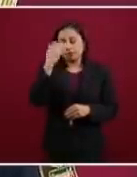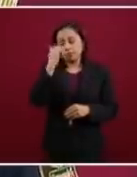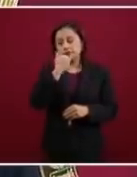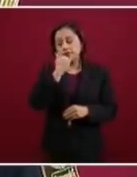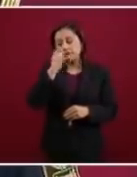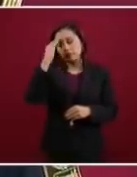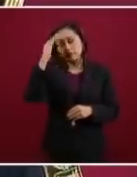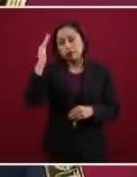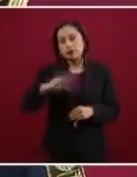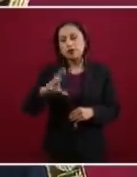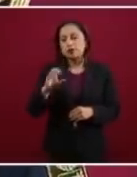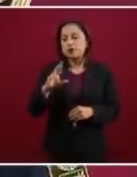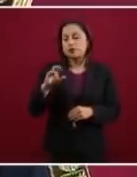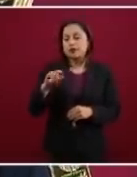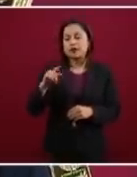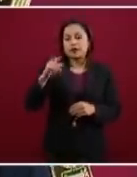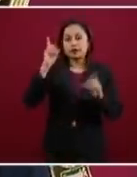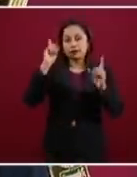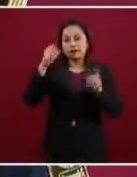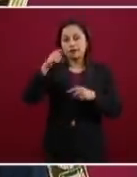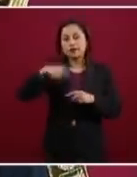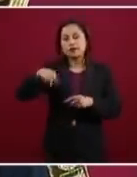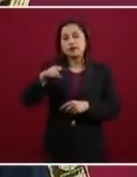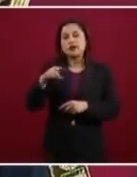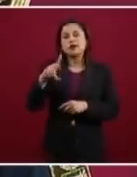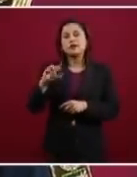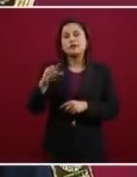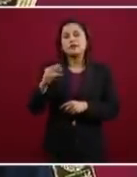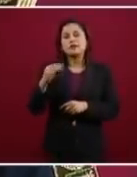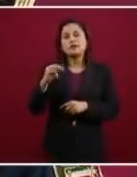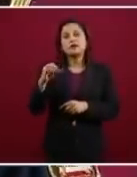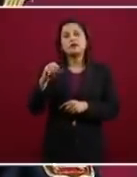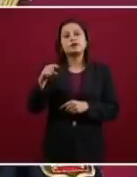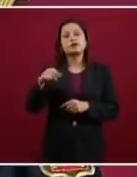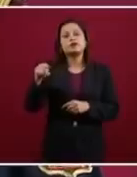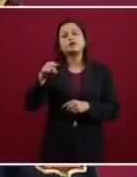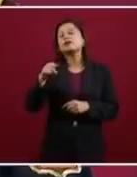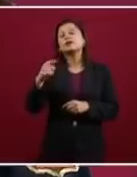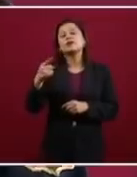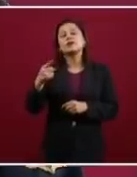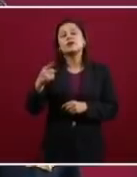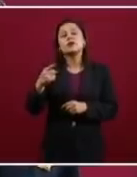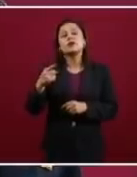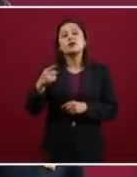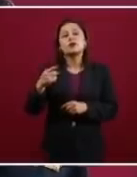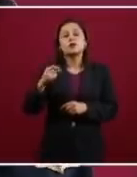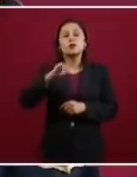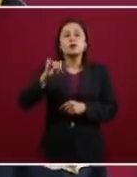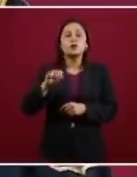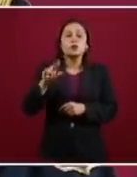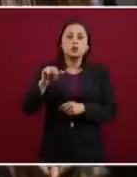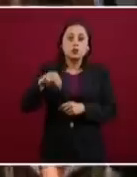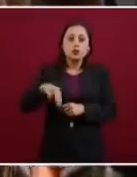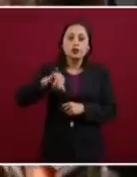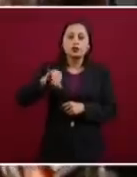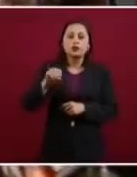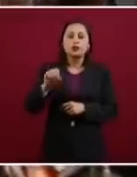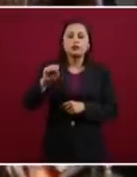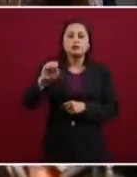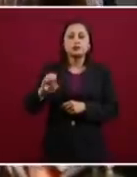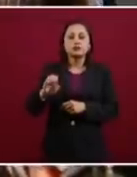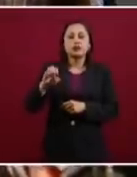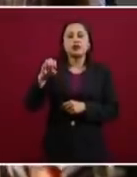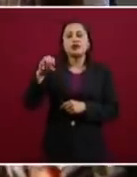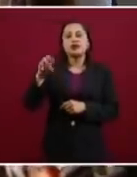es coronel de caballería diplomado estado mayor juan jose verde montes ese es el nombre completo del jefe de